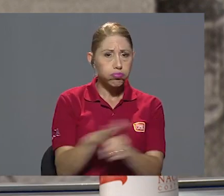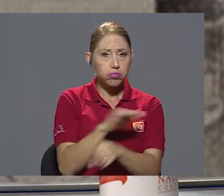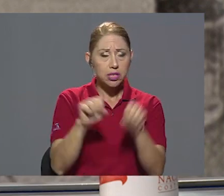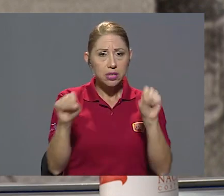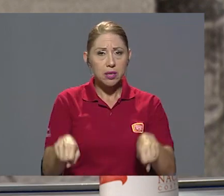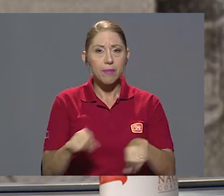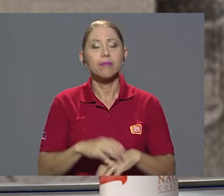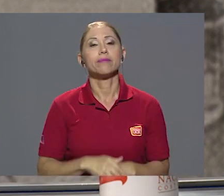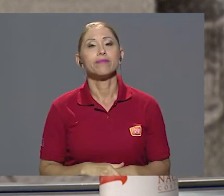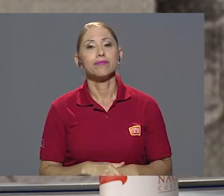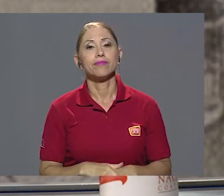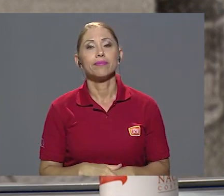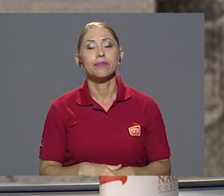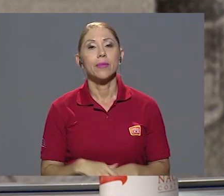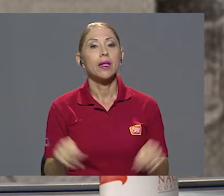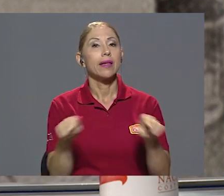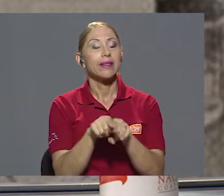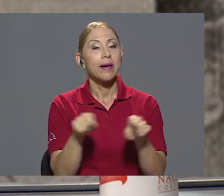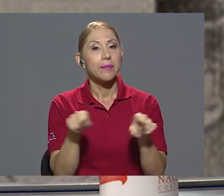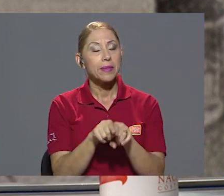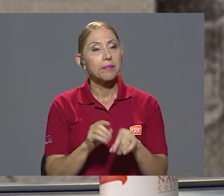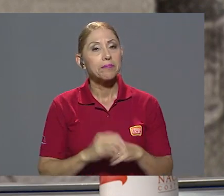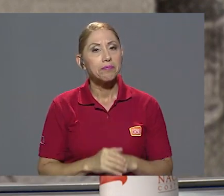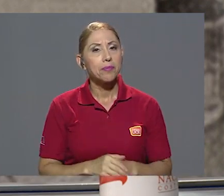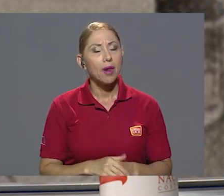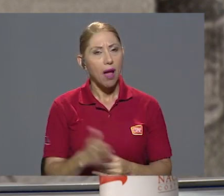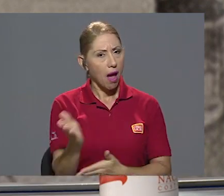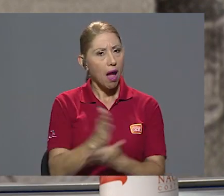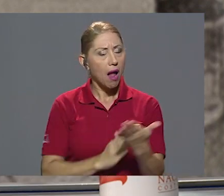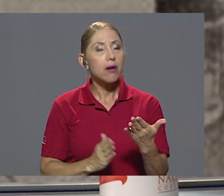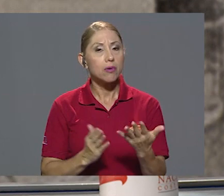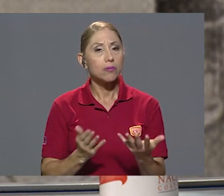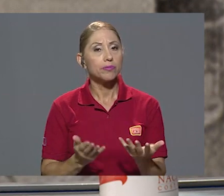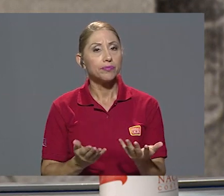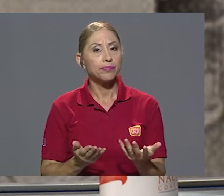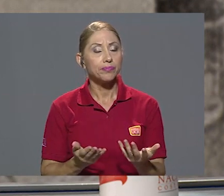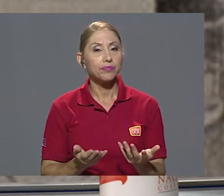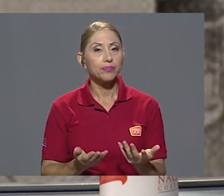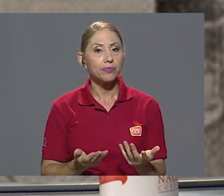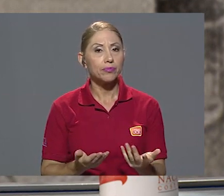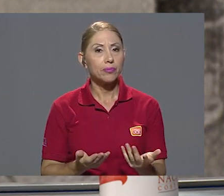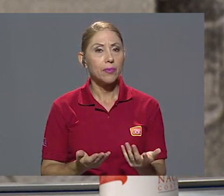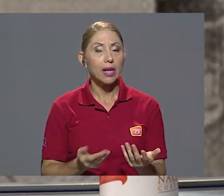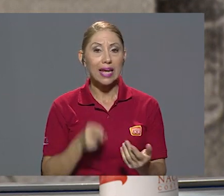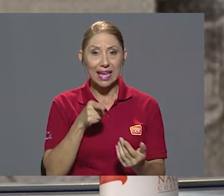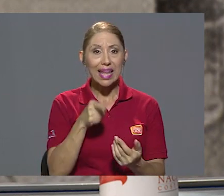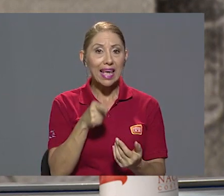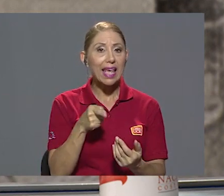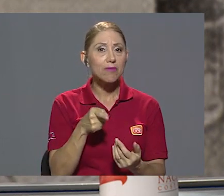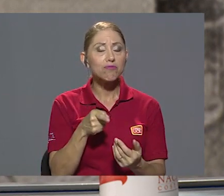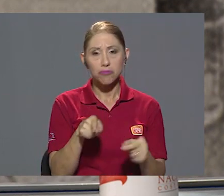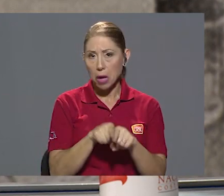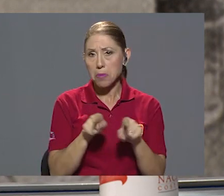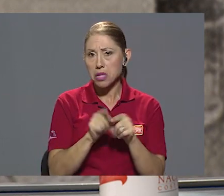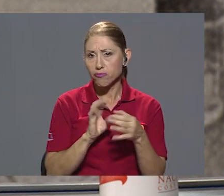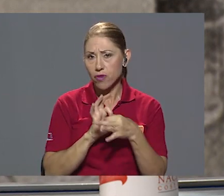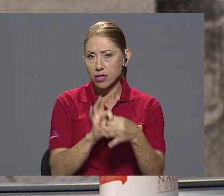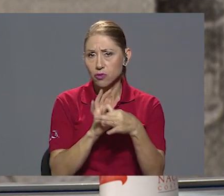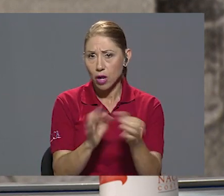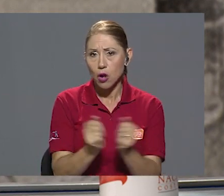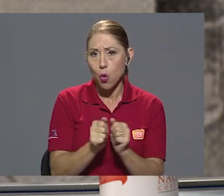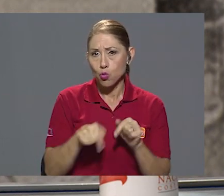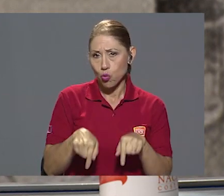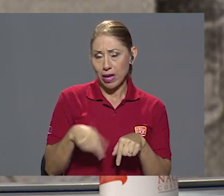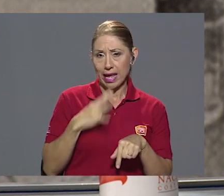todo. Y otro elemento que también quisiera mencionar, que es un aporte que me parece que también está enmarcado dentro de lo que hemos discutido